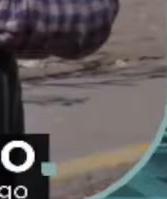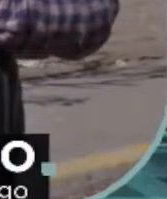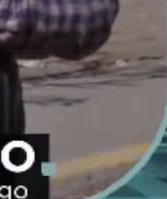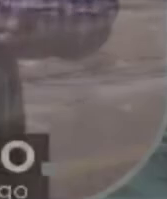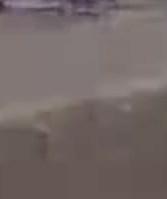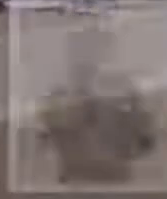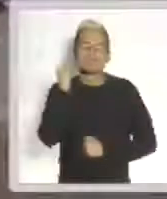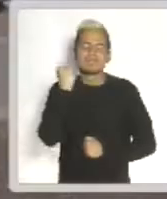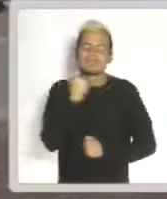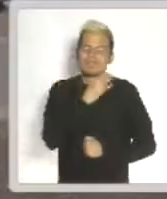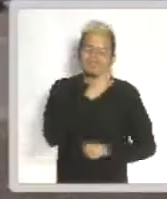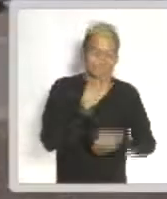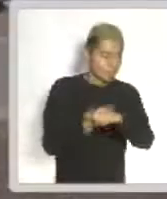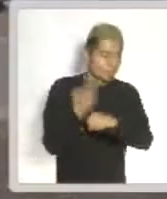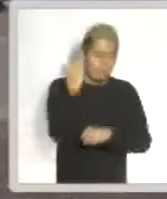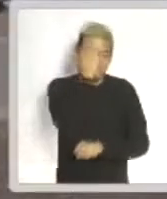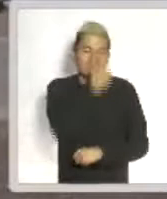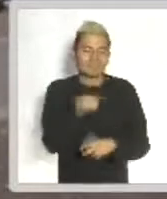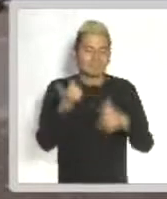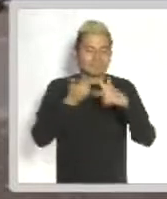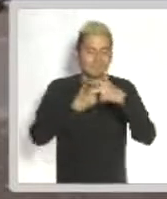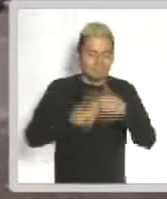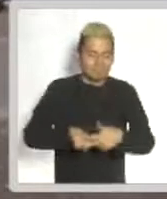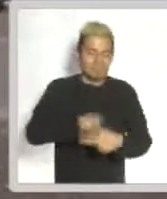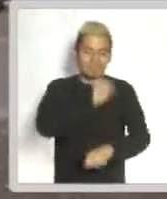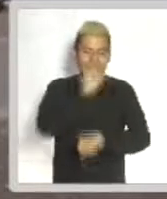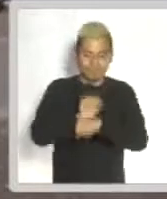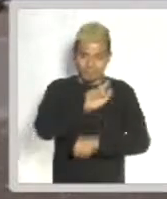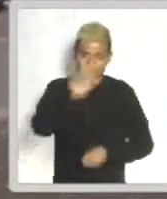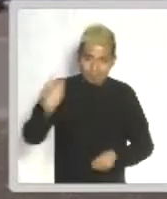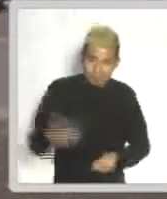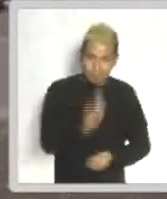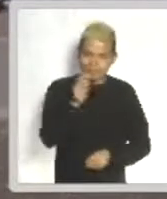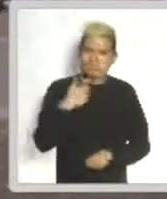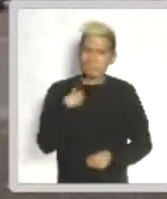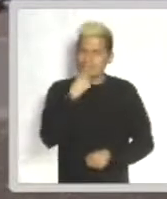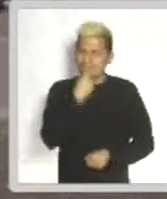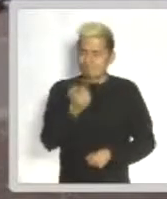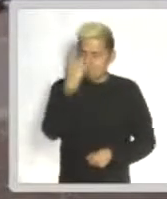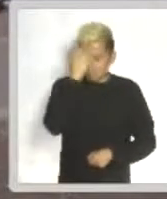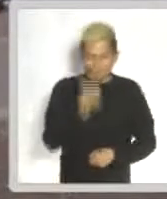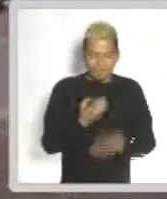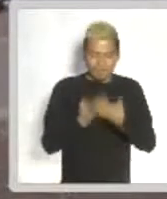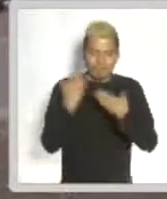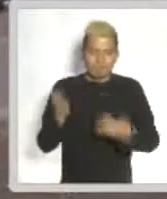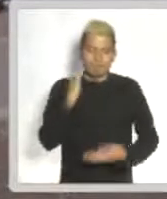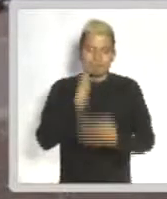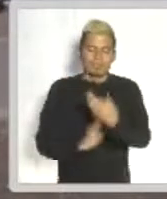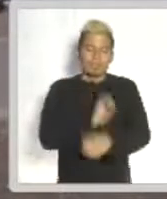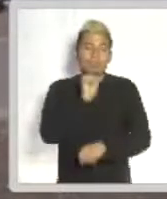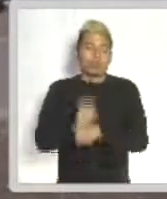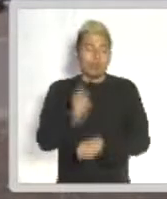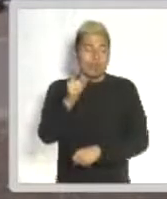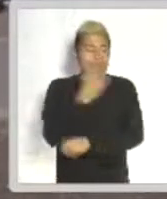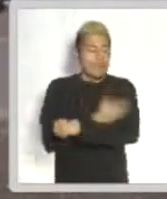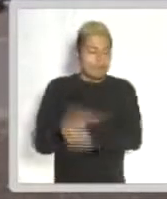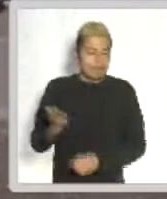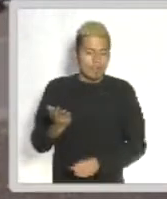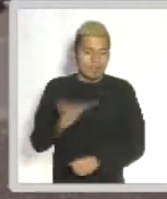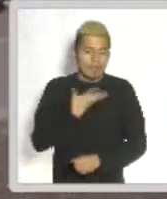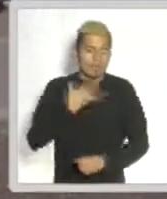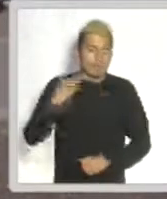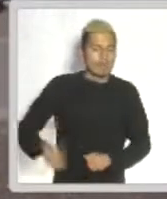fernanda jesus excelente inicio de semana les comento que lamentablemente este fin de semana una familia estuvo involucrada en un accidente